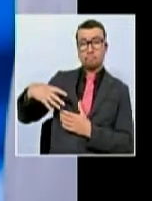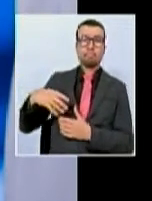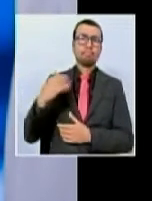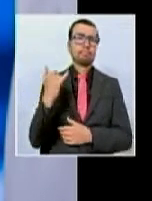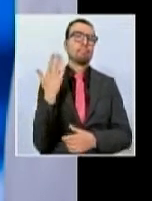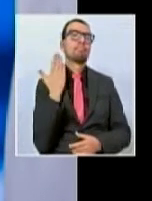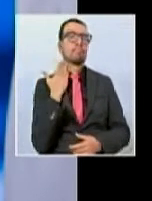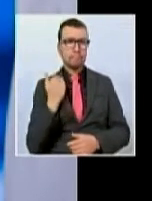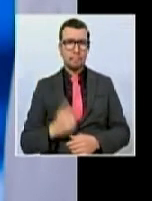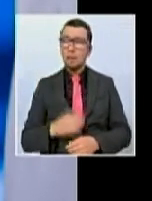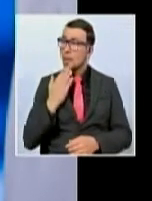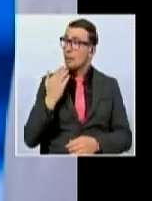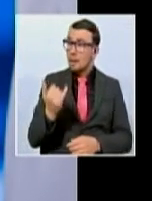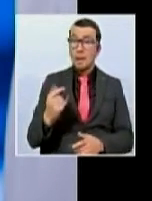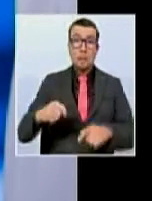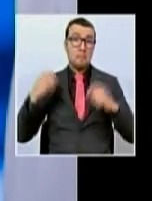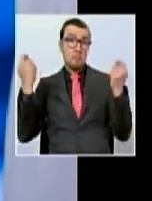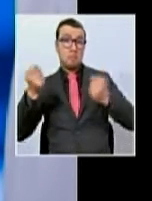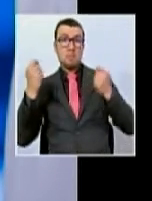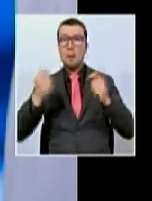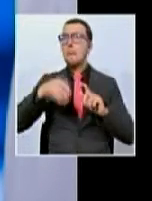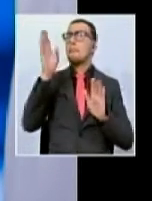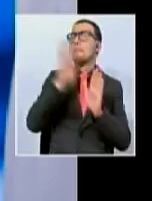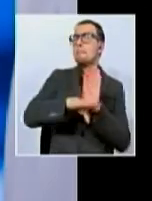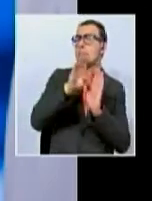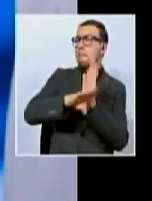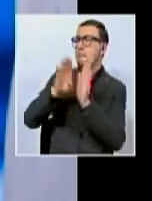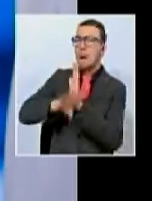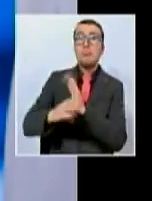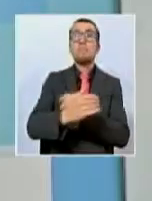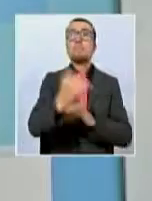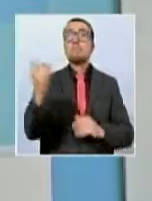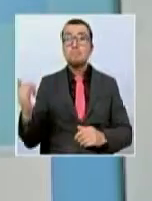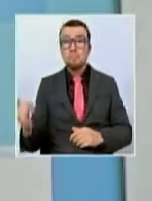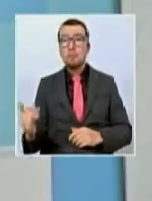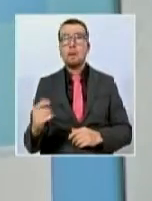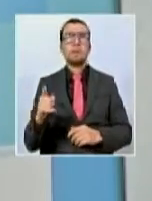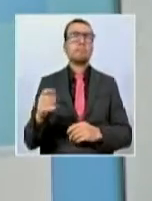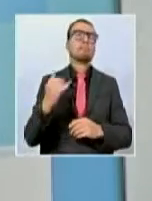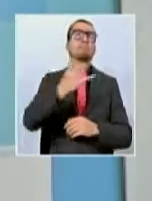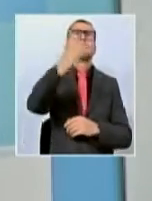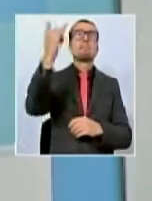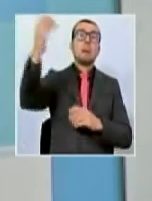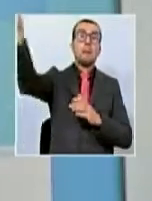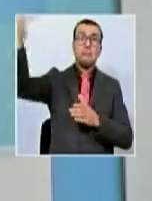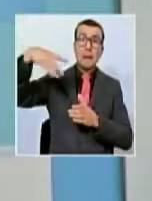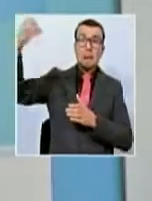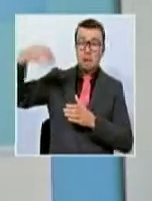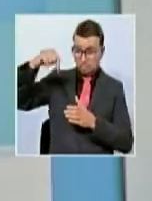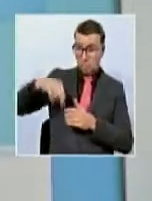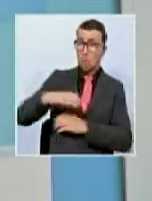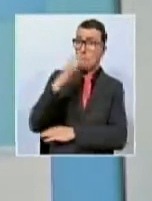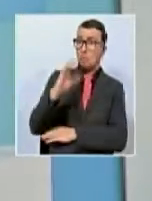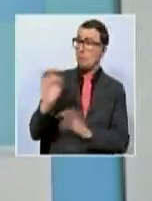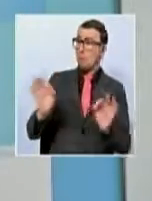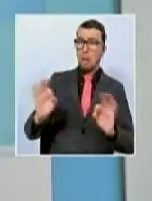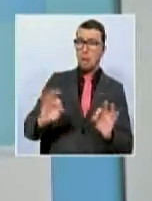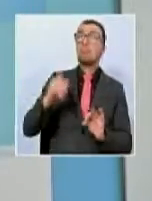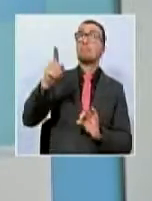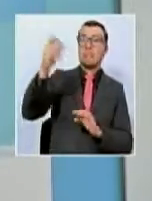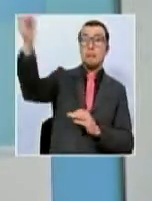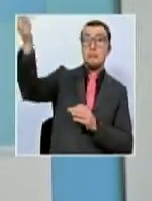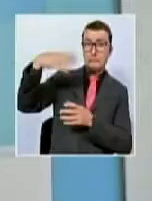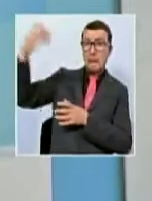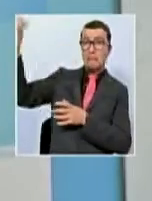nos dice de estas grandes promociones se están observando especialmente en los productos importados, es decir, que no son nacionales. En estos momentos,